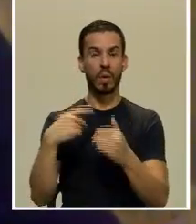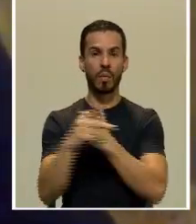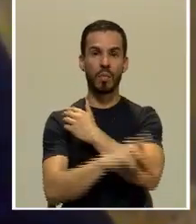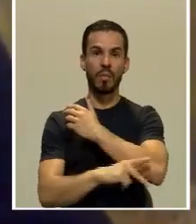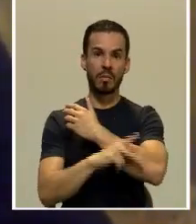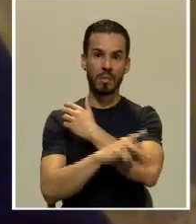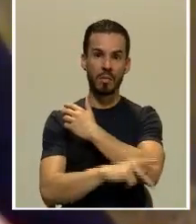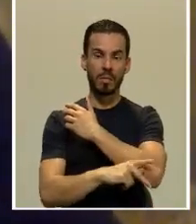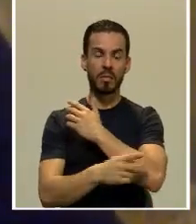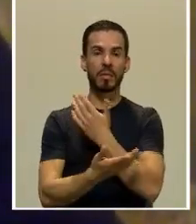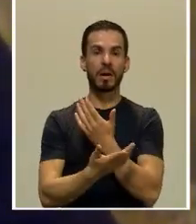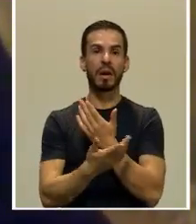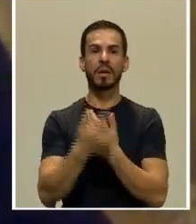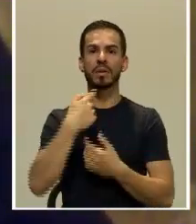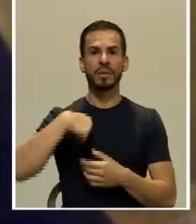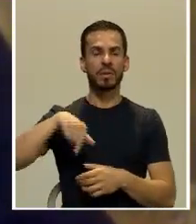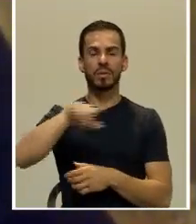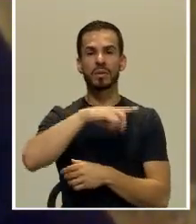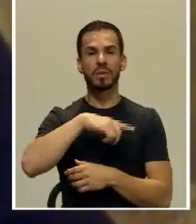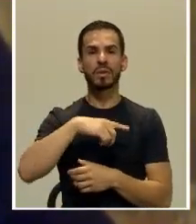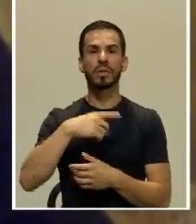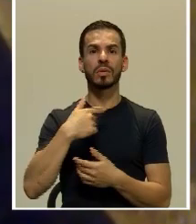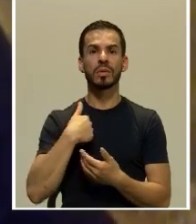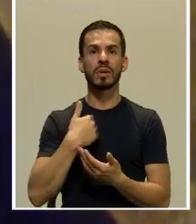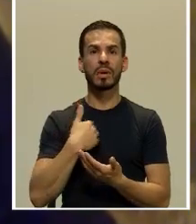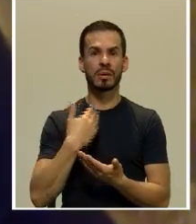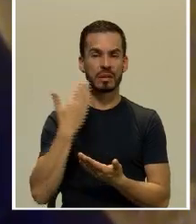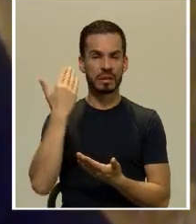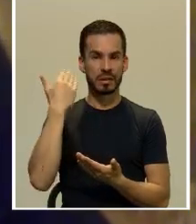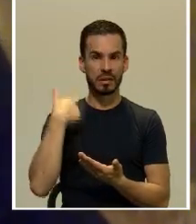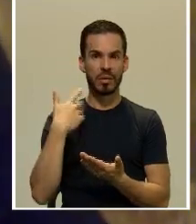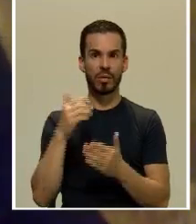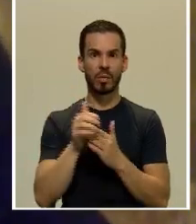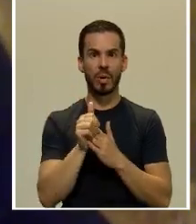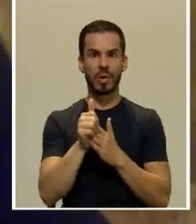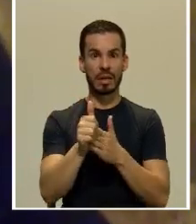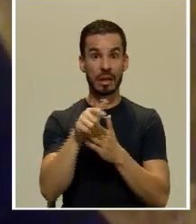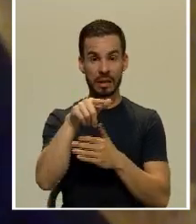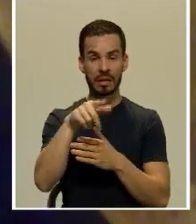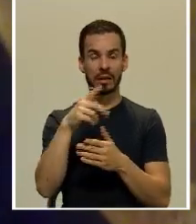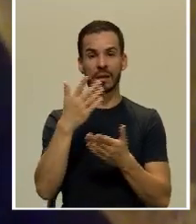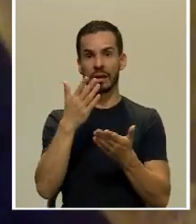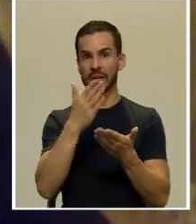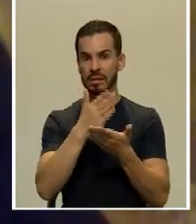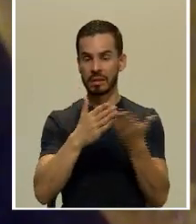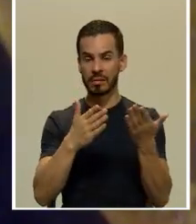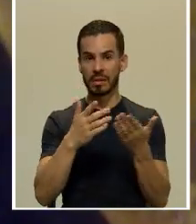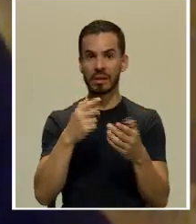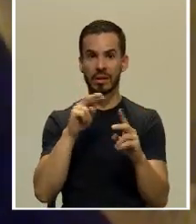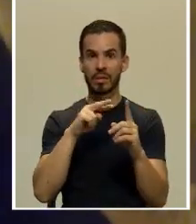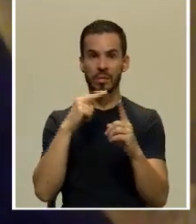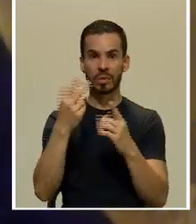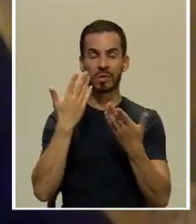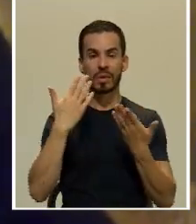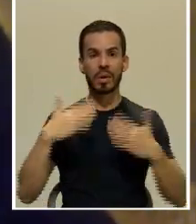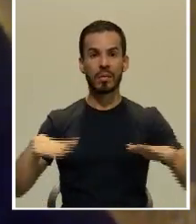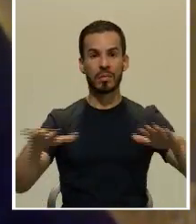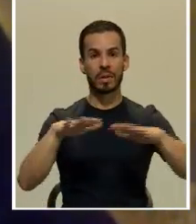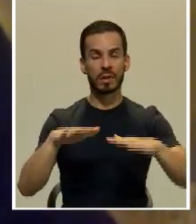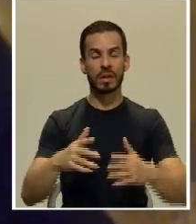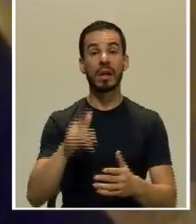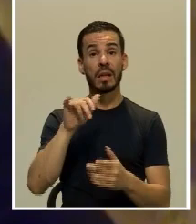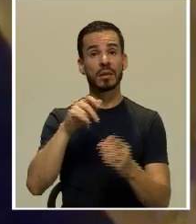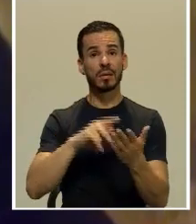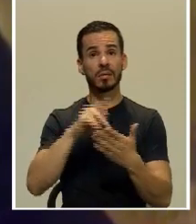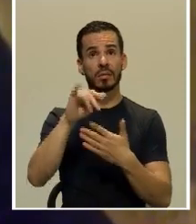como país hemos sido, creo que, pioneros en ese sentido desde el punto de vista ambiental.